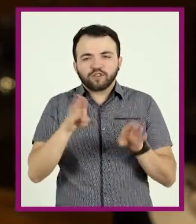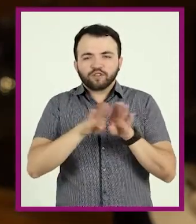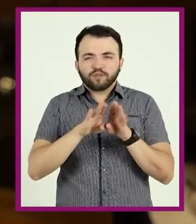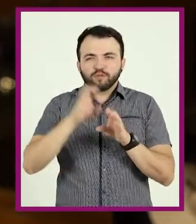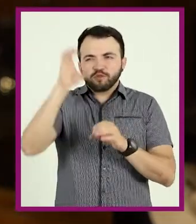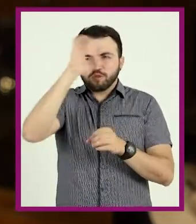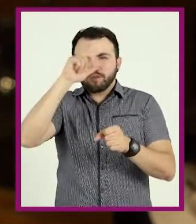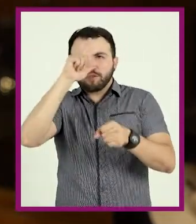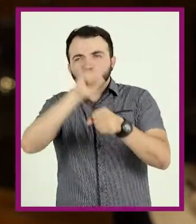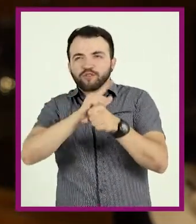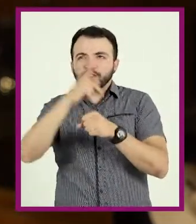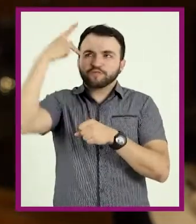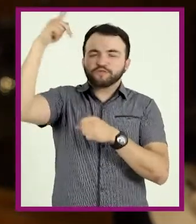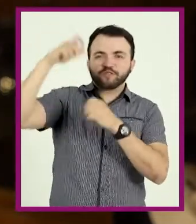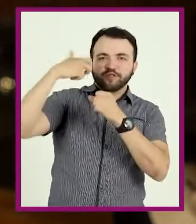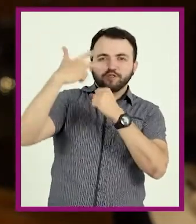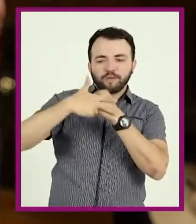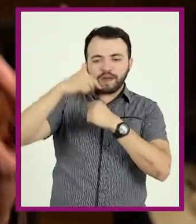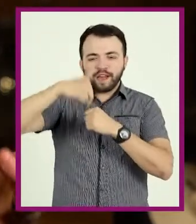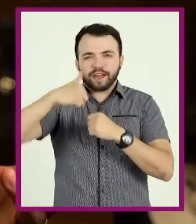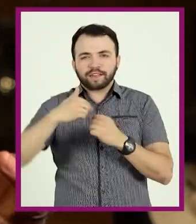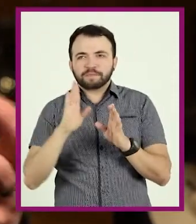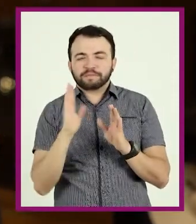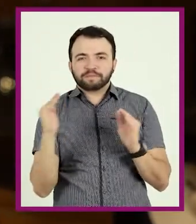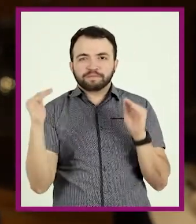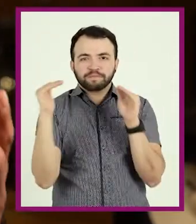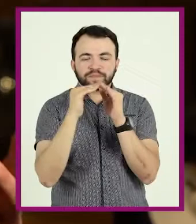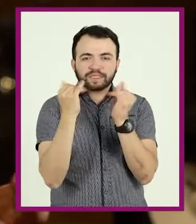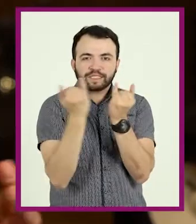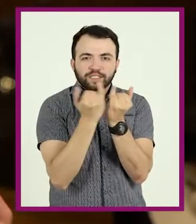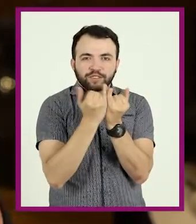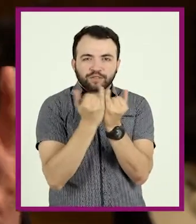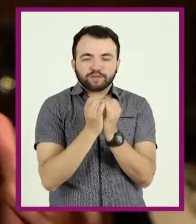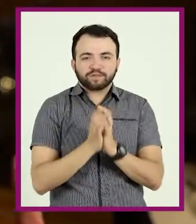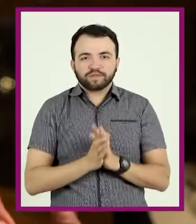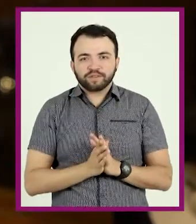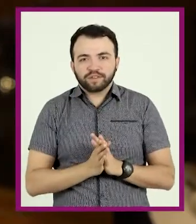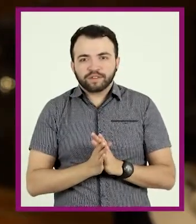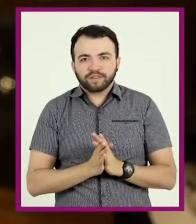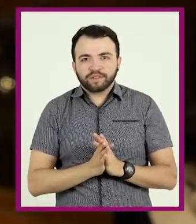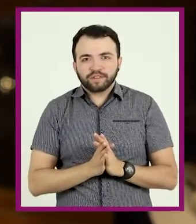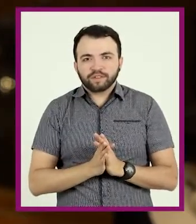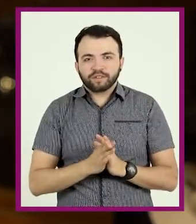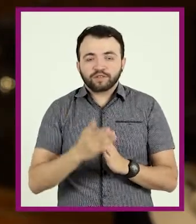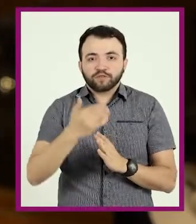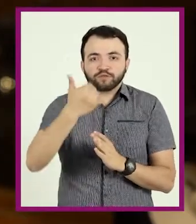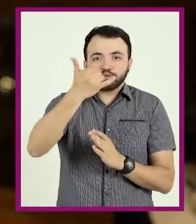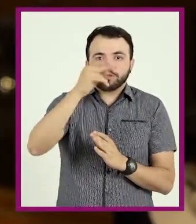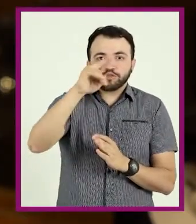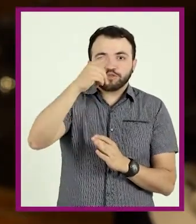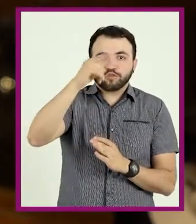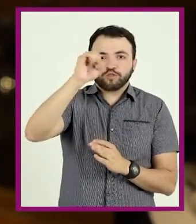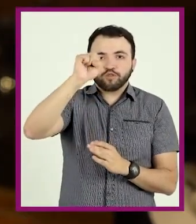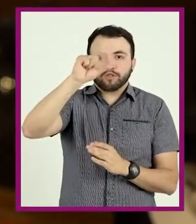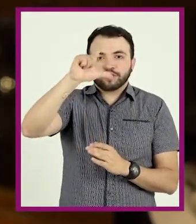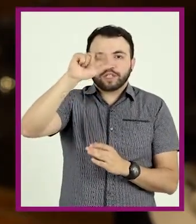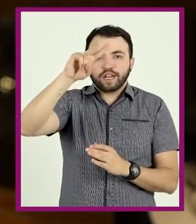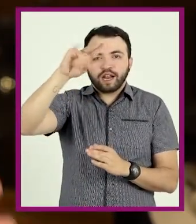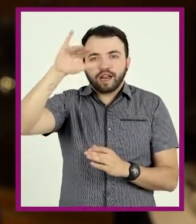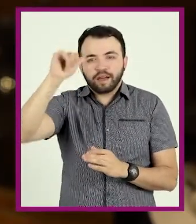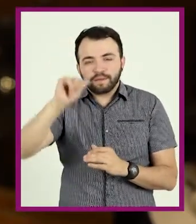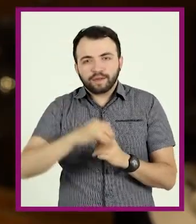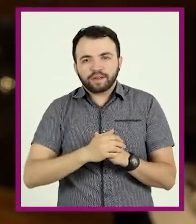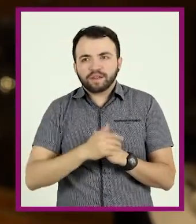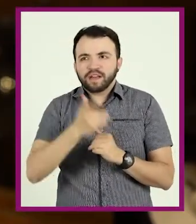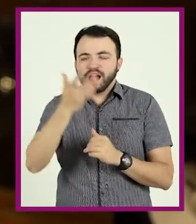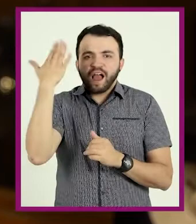México y la ex Yugoslavia. Y bueno, es que él además forma parte de toda una generación de rockeros yugoslavos que, como mencioné hace